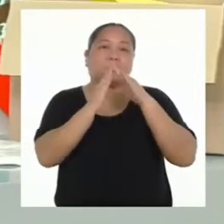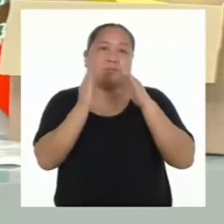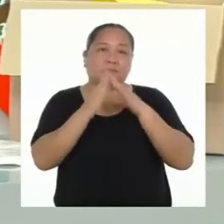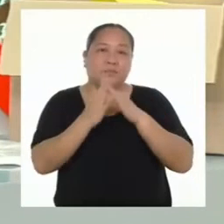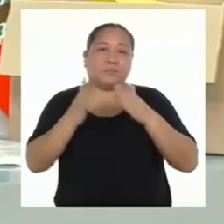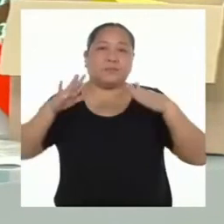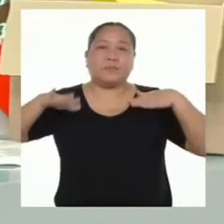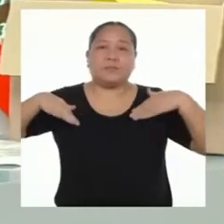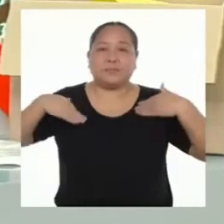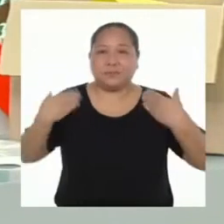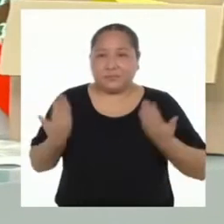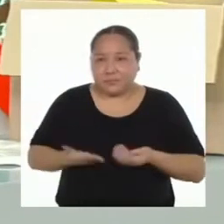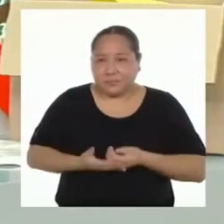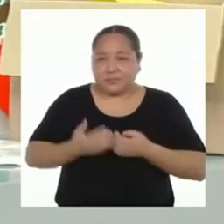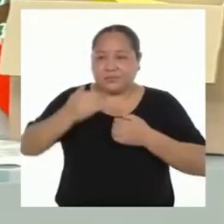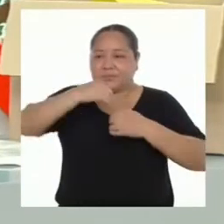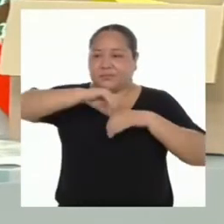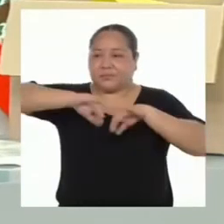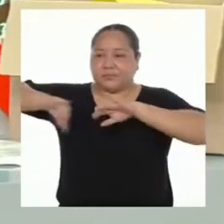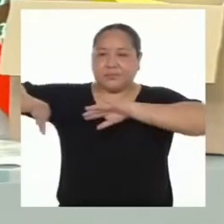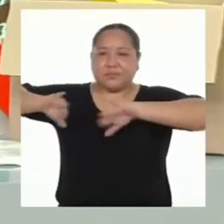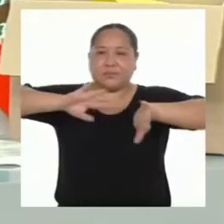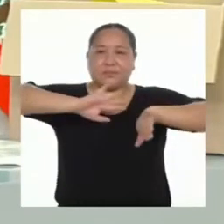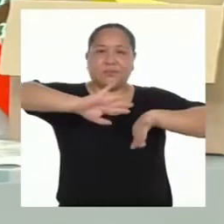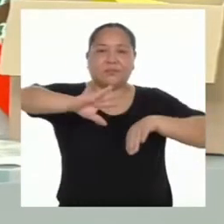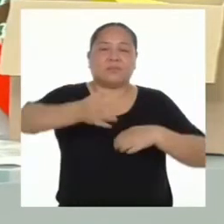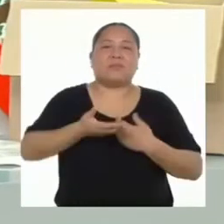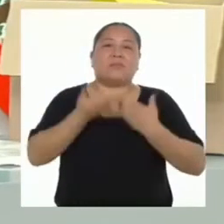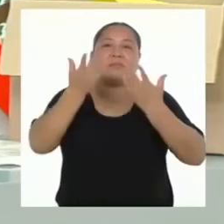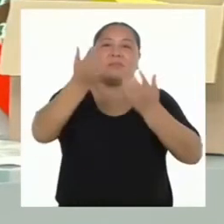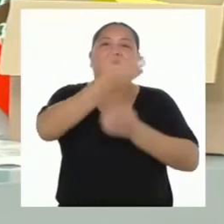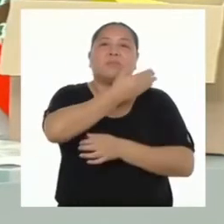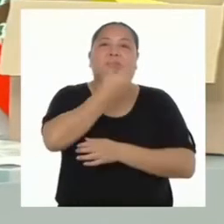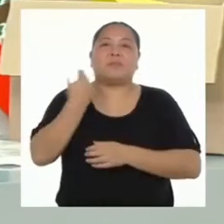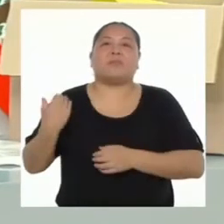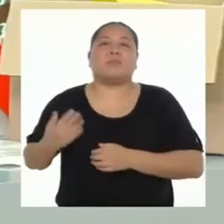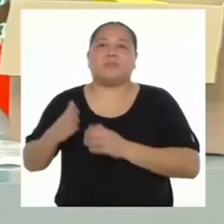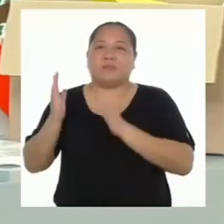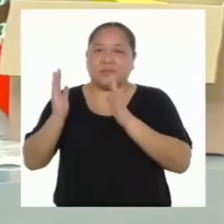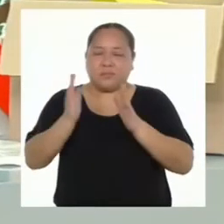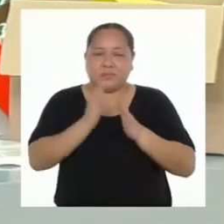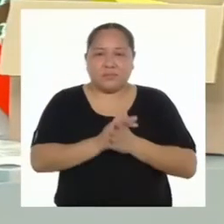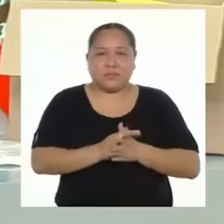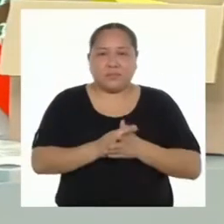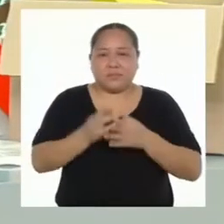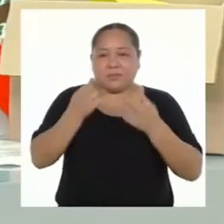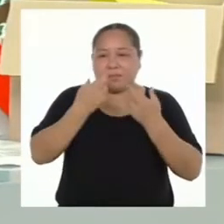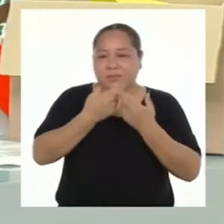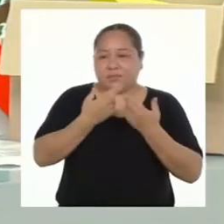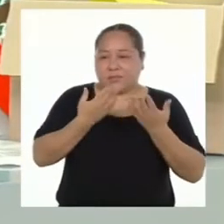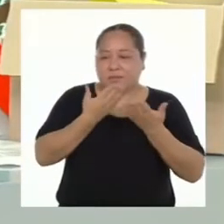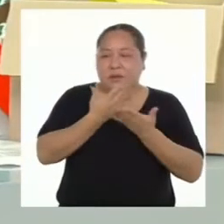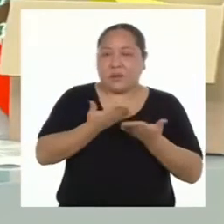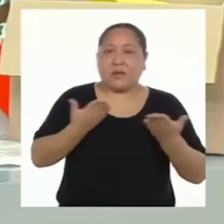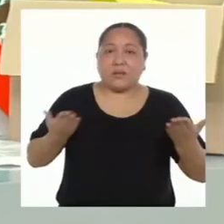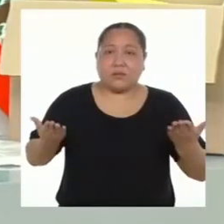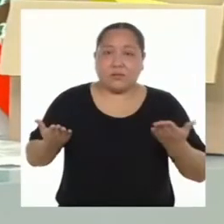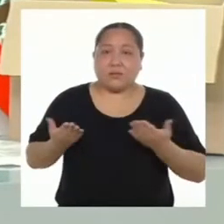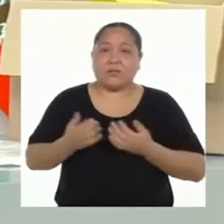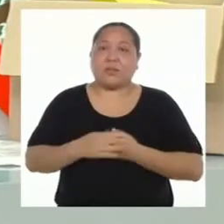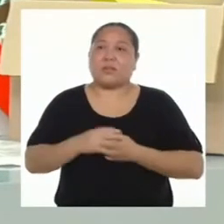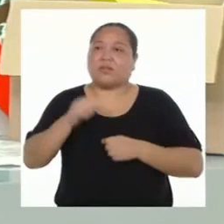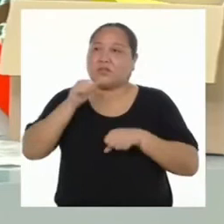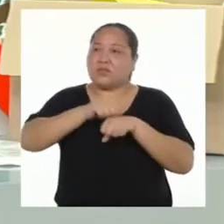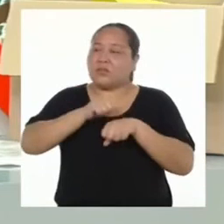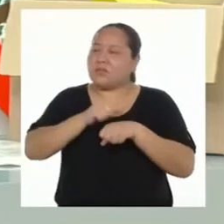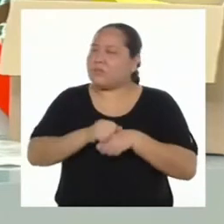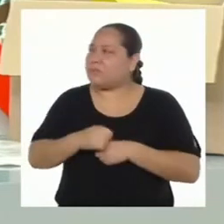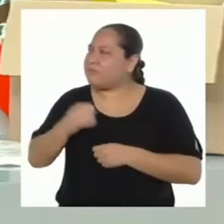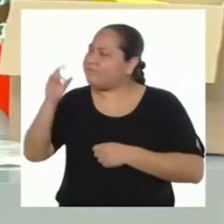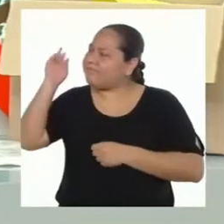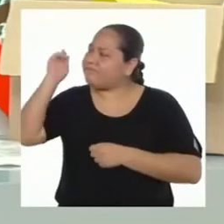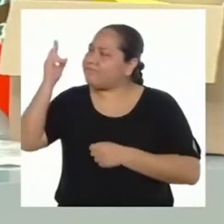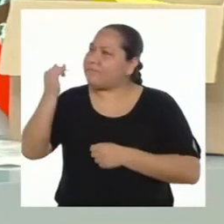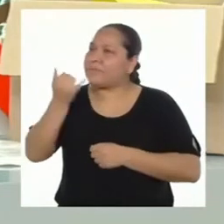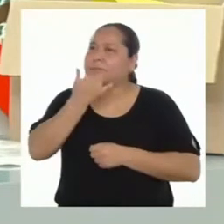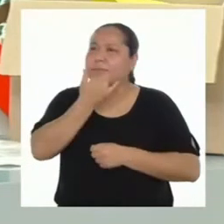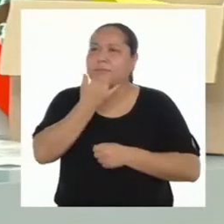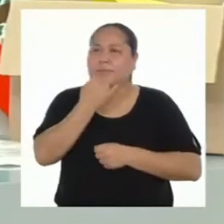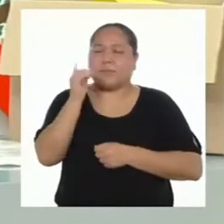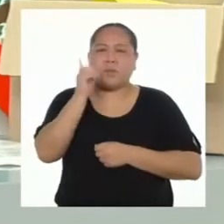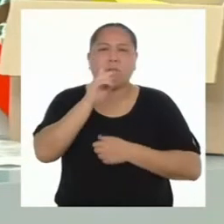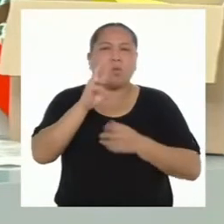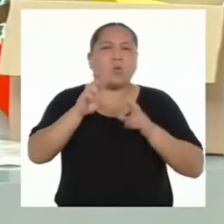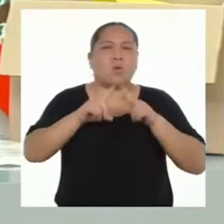casas. Podemos separar y darles un mejor tratamiento a los residuos sólidos. Profesor, ¿qué ocurriría si